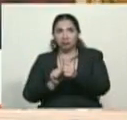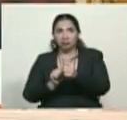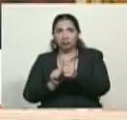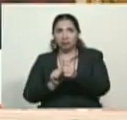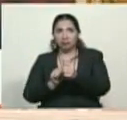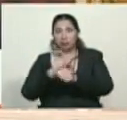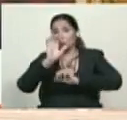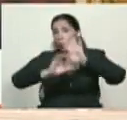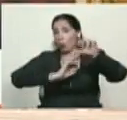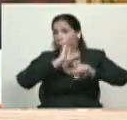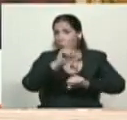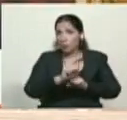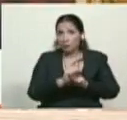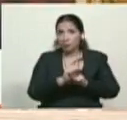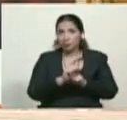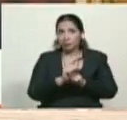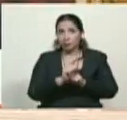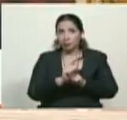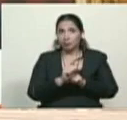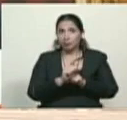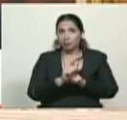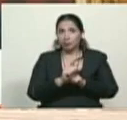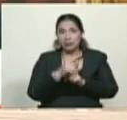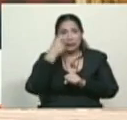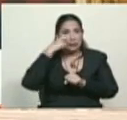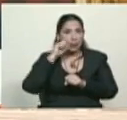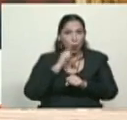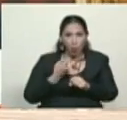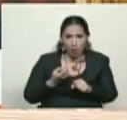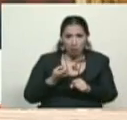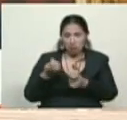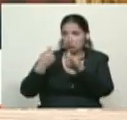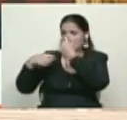Si nos compran cebollas, venderemos cebollas.